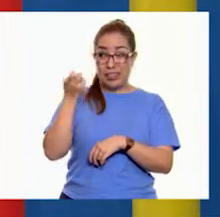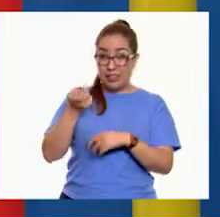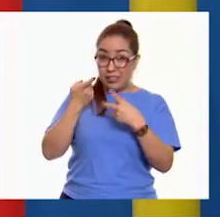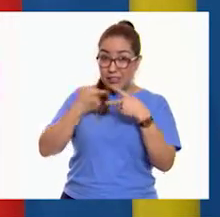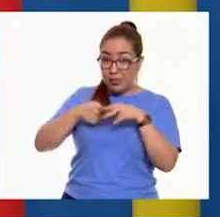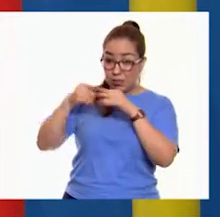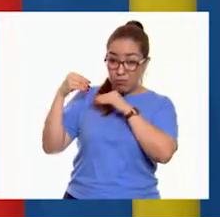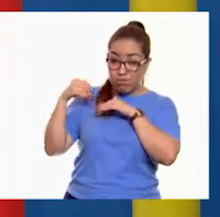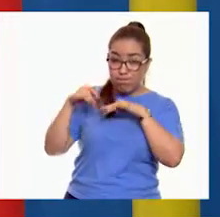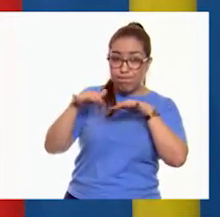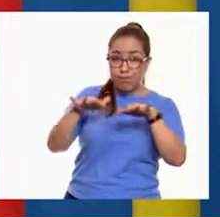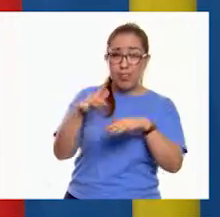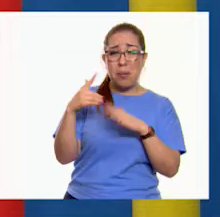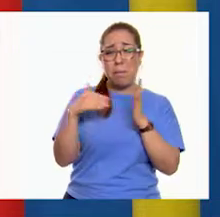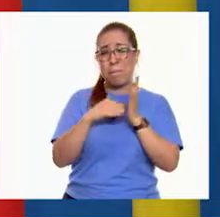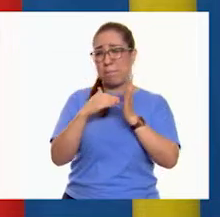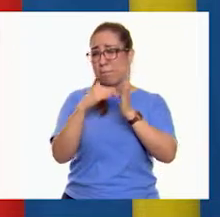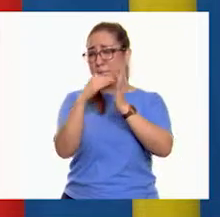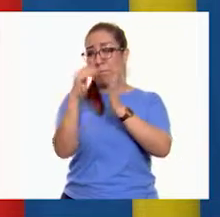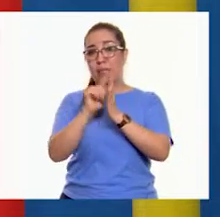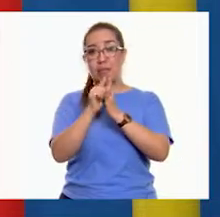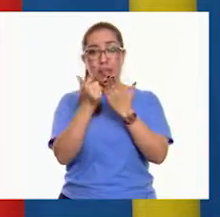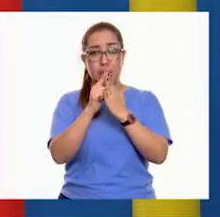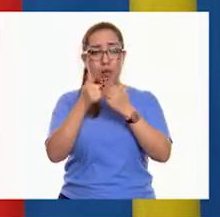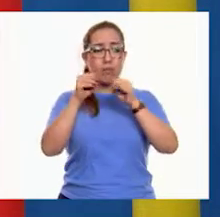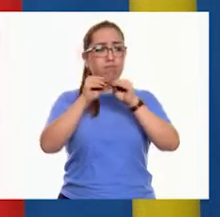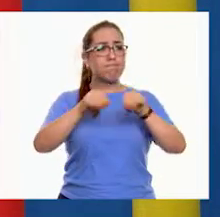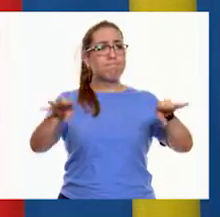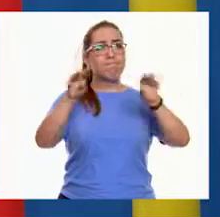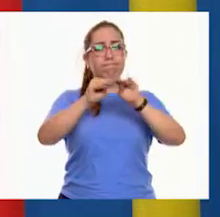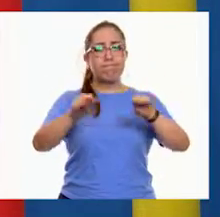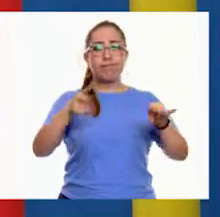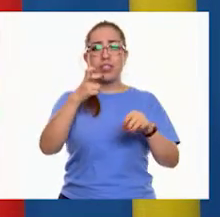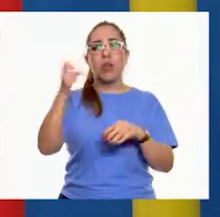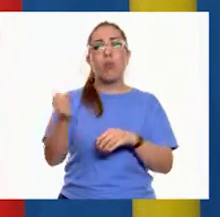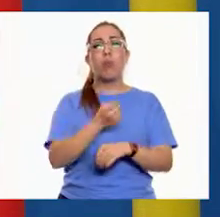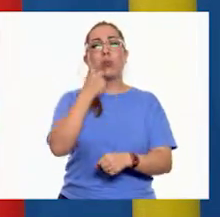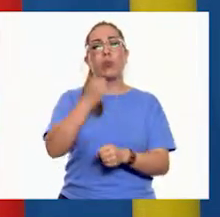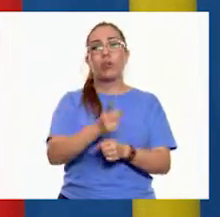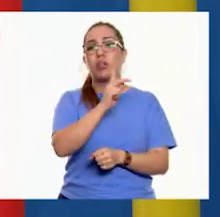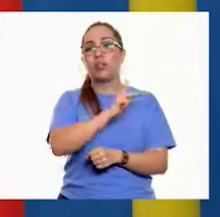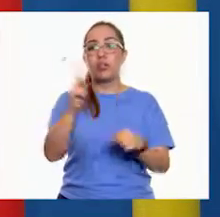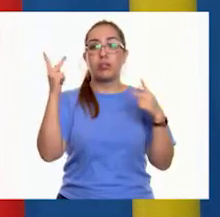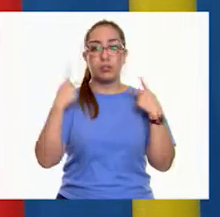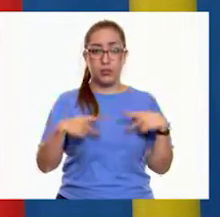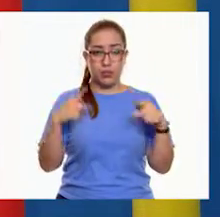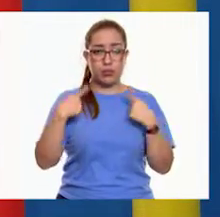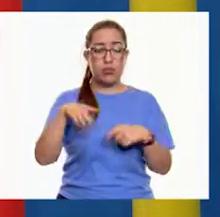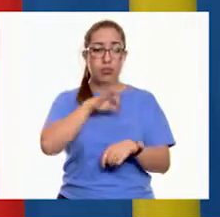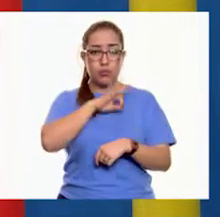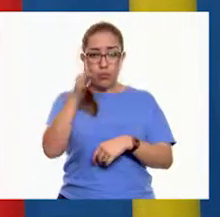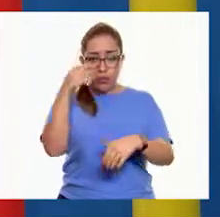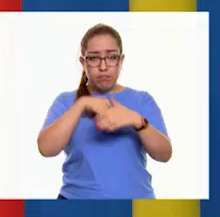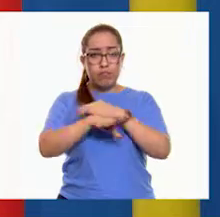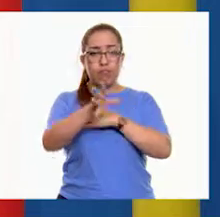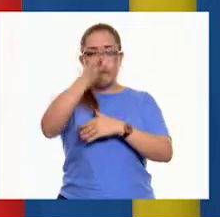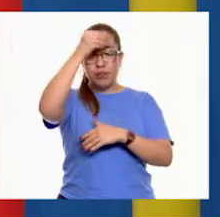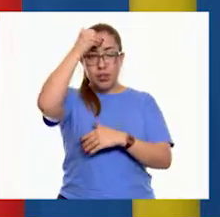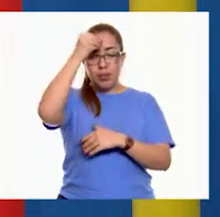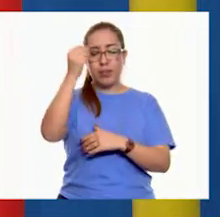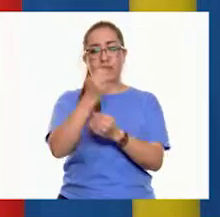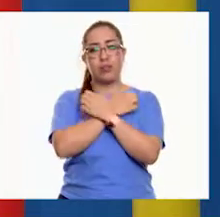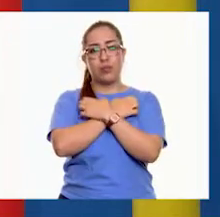largo y ancho del país con la intención de dar oportunidades de educación a todas las personas, mejorar la calidad de la enseñanza